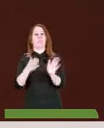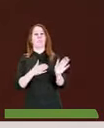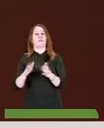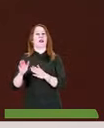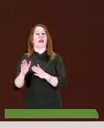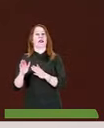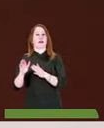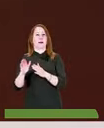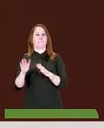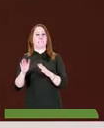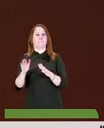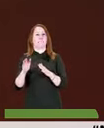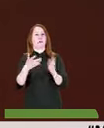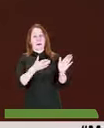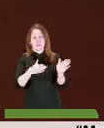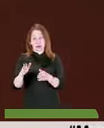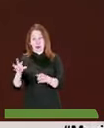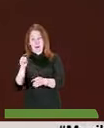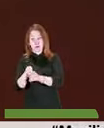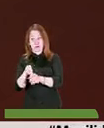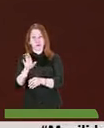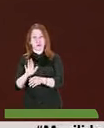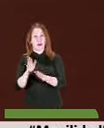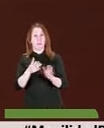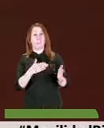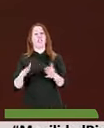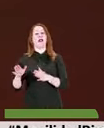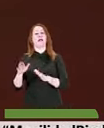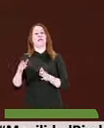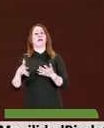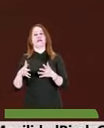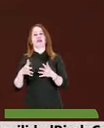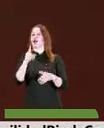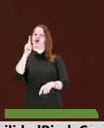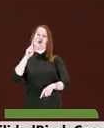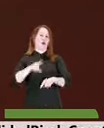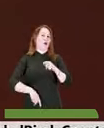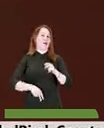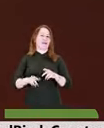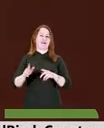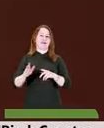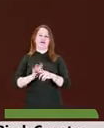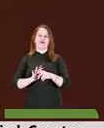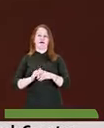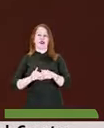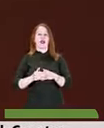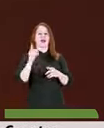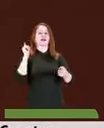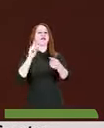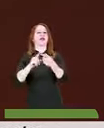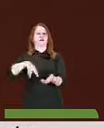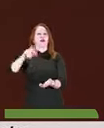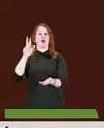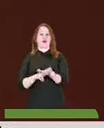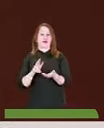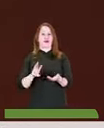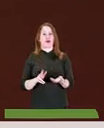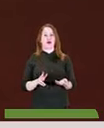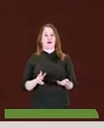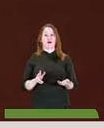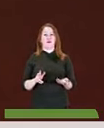y cuando esas vías quedan incluidas en un plan parcial no se pueden ejecutar hasta que no se apruebe el plan parcial. Pero creo